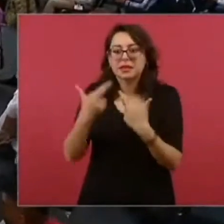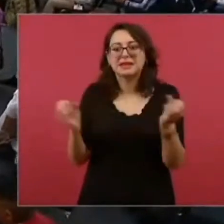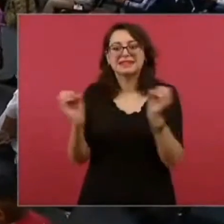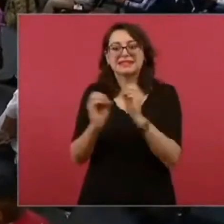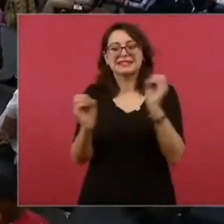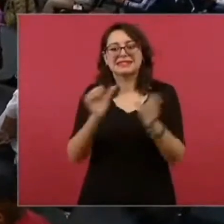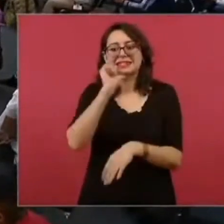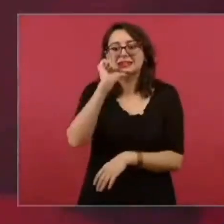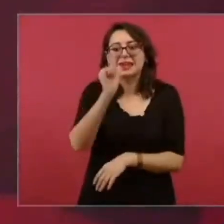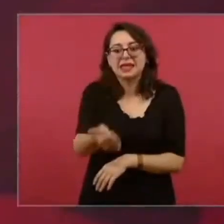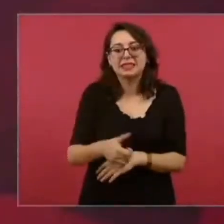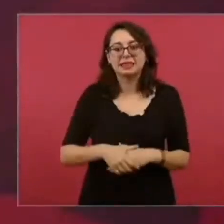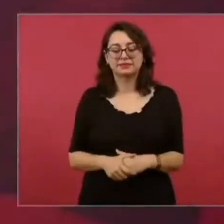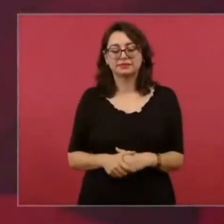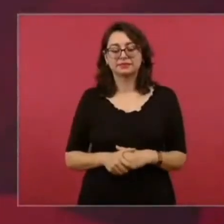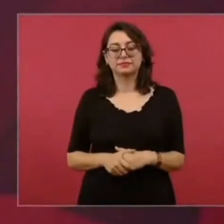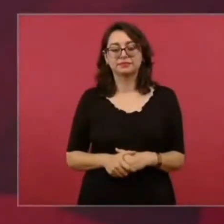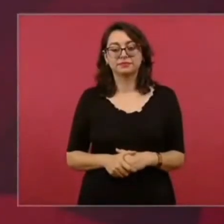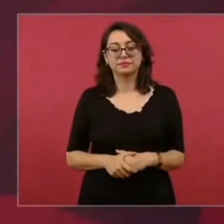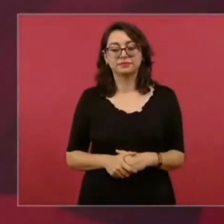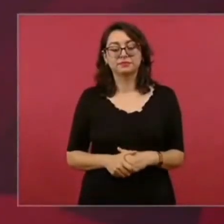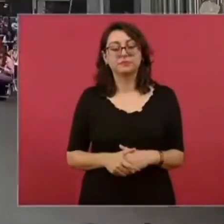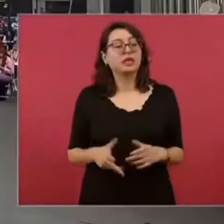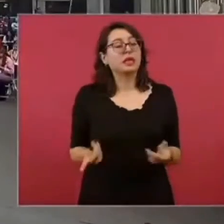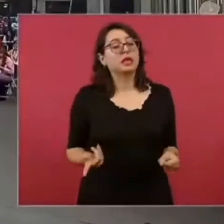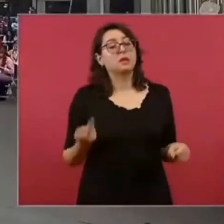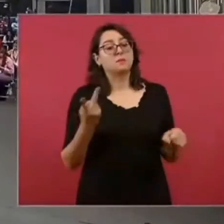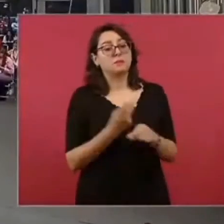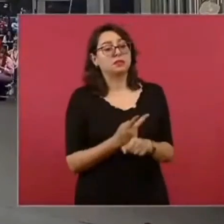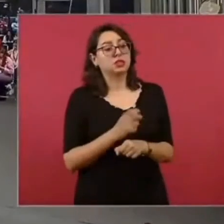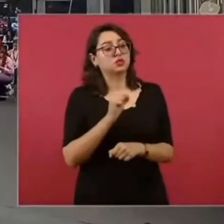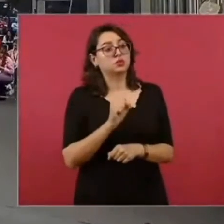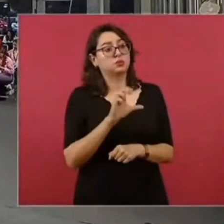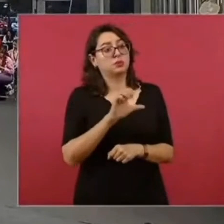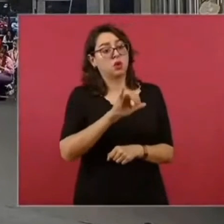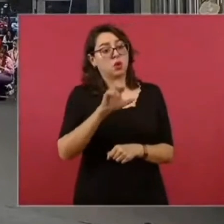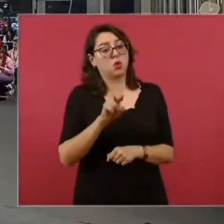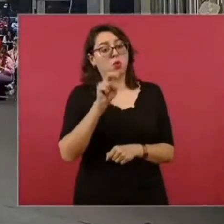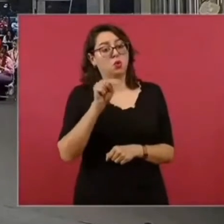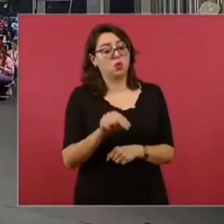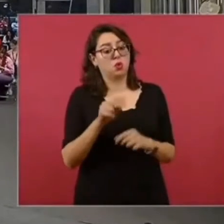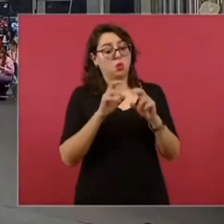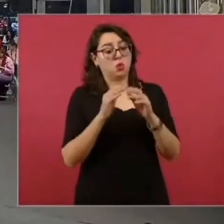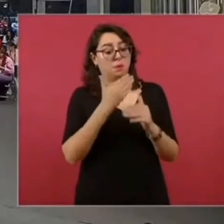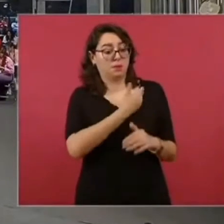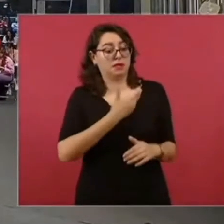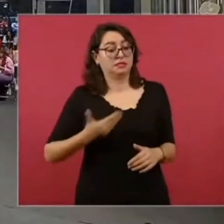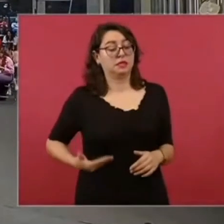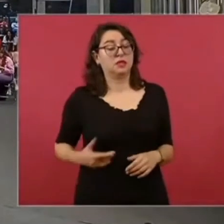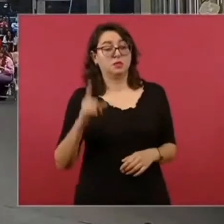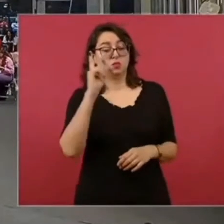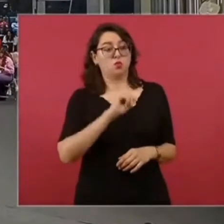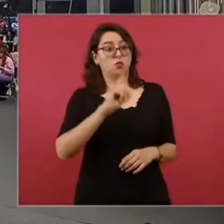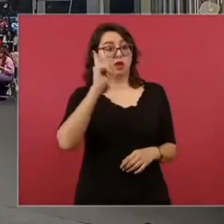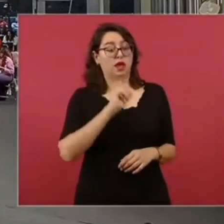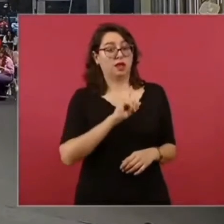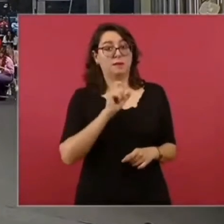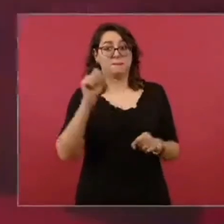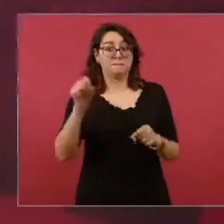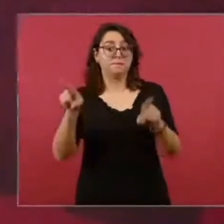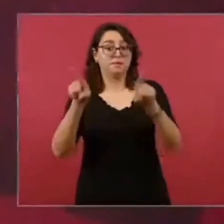enjuiciado. Es que la ministra de la Corte, la presidenta, es también la ministra del Consejo de la Judicatura. Sí, pero de todas